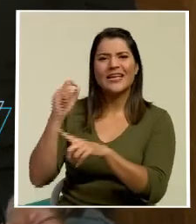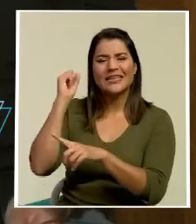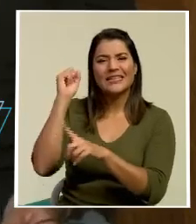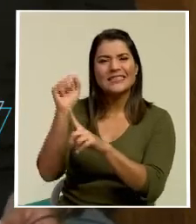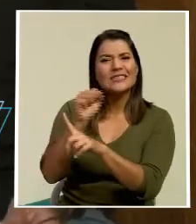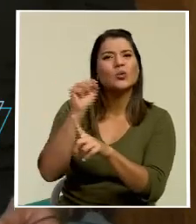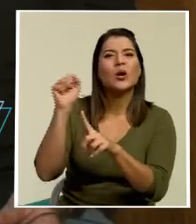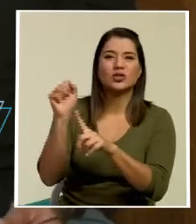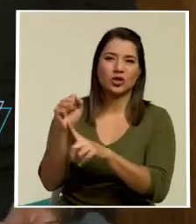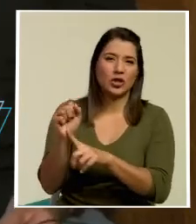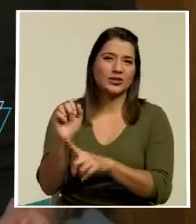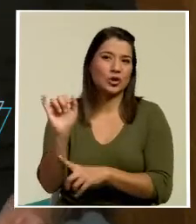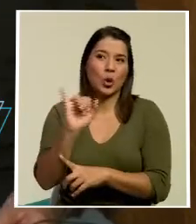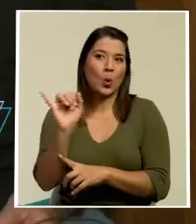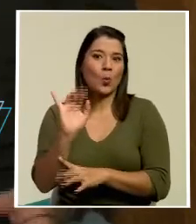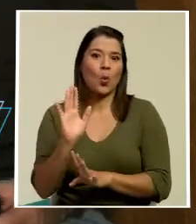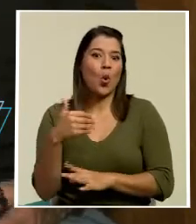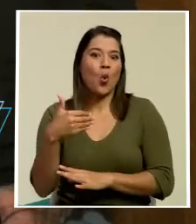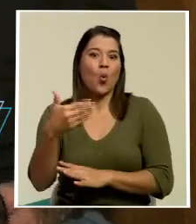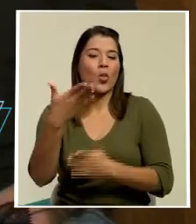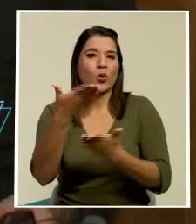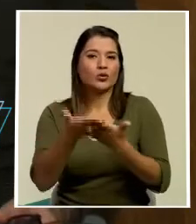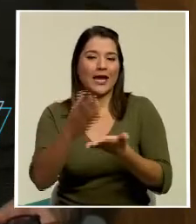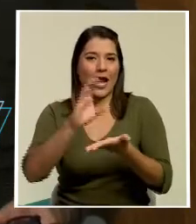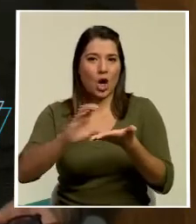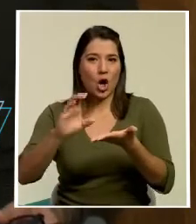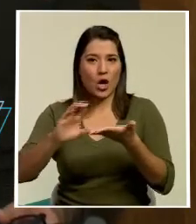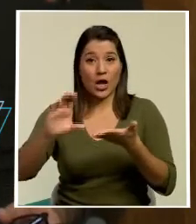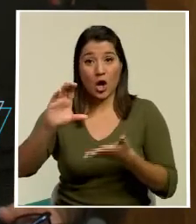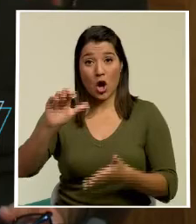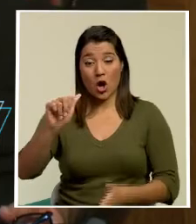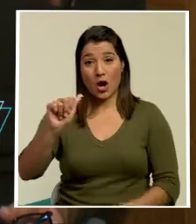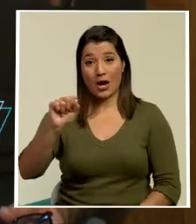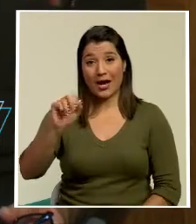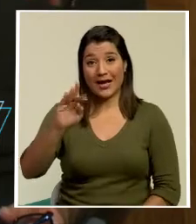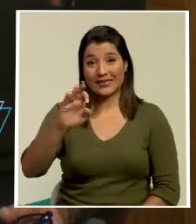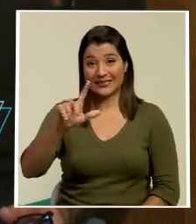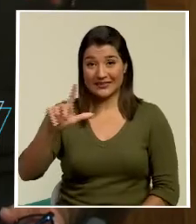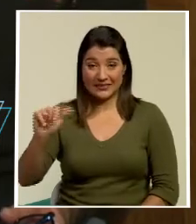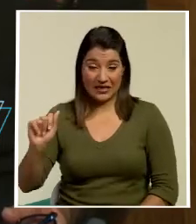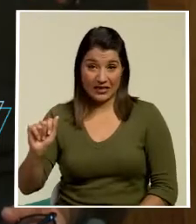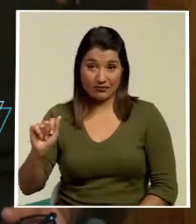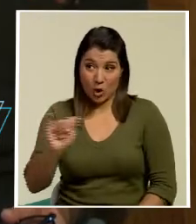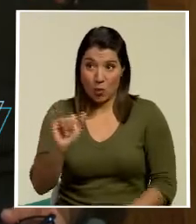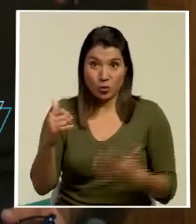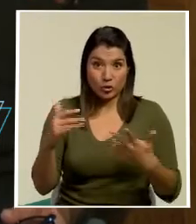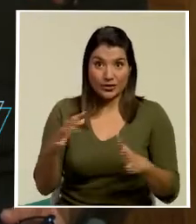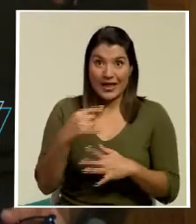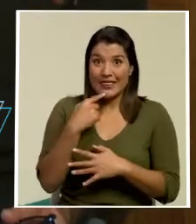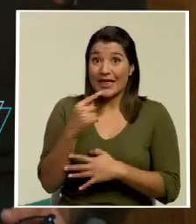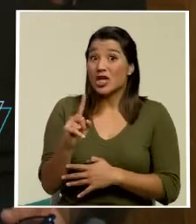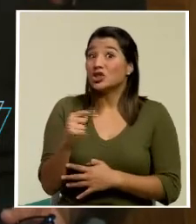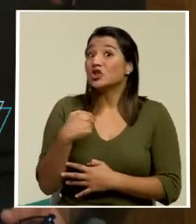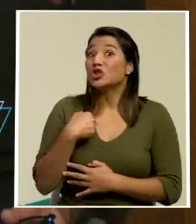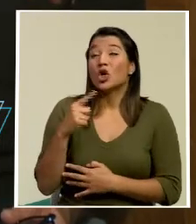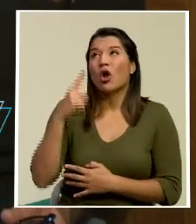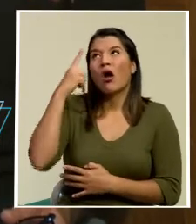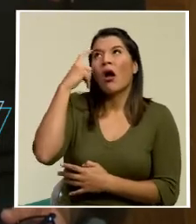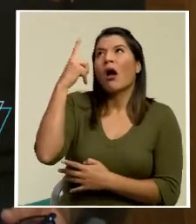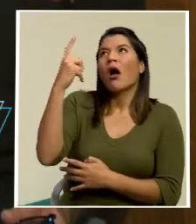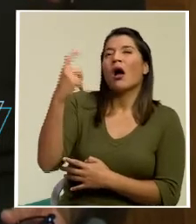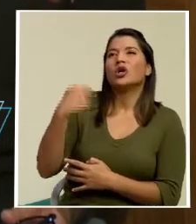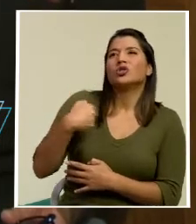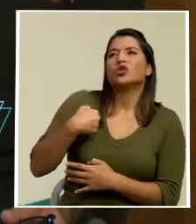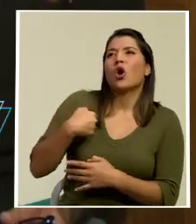Castella. Yo ya te dije, no estudiaba, no tenía esa intención. De joven